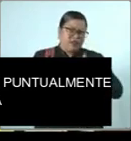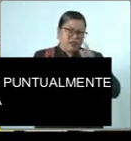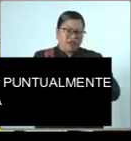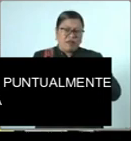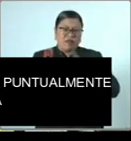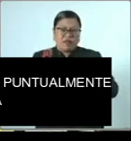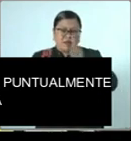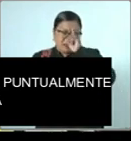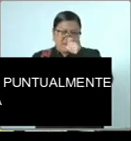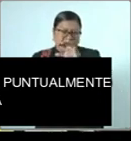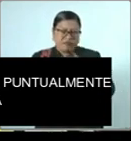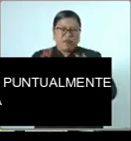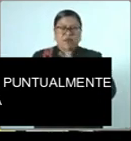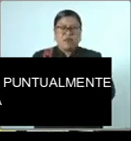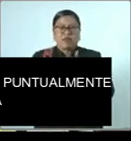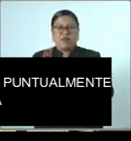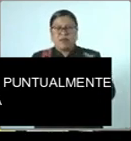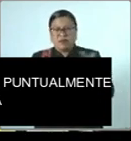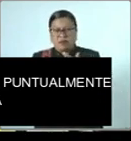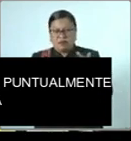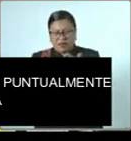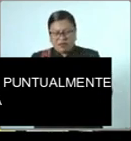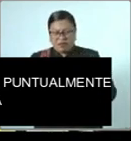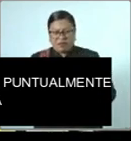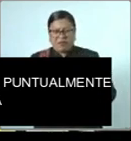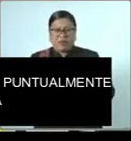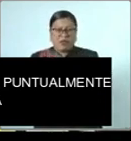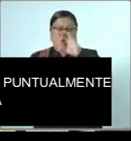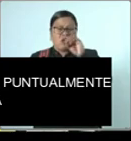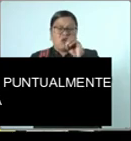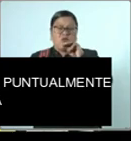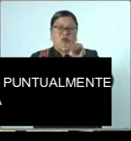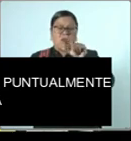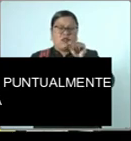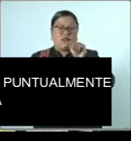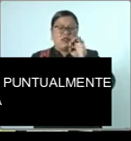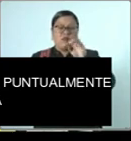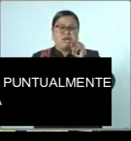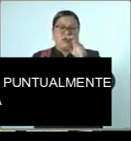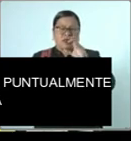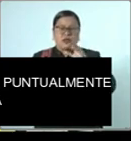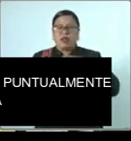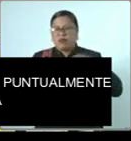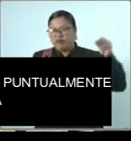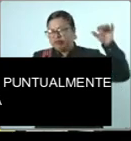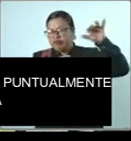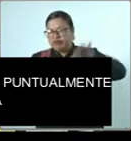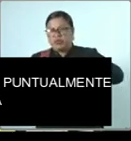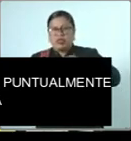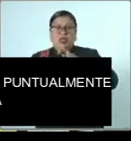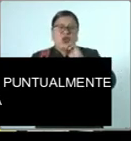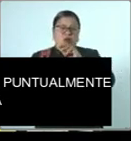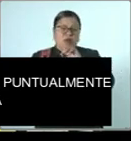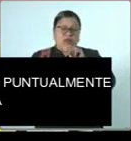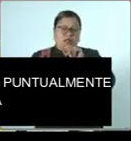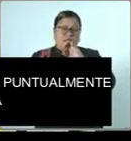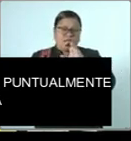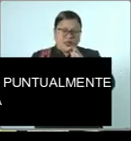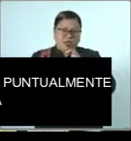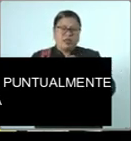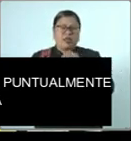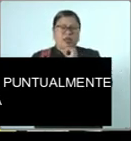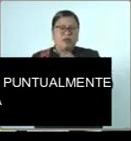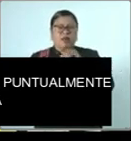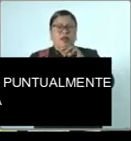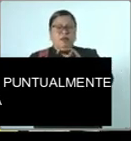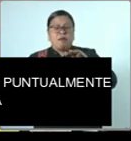zona para habilitar la circulación. En Santiago Comaltepec tenemos un deslave en el entronque de Santiago Comaltepec y Santa María